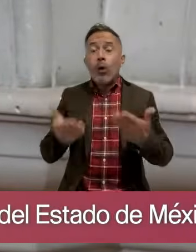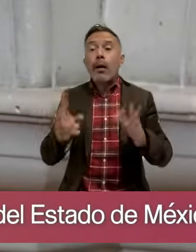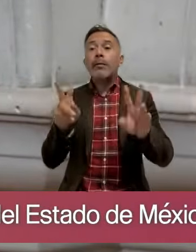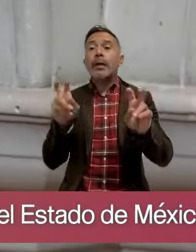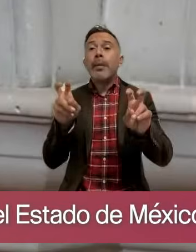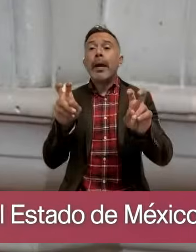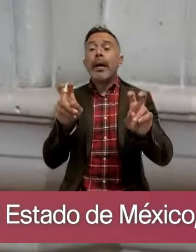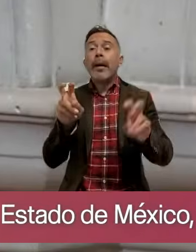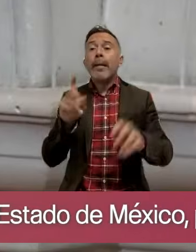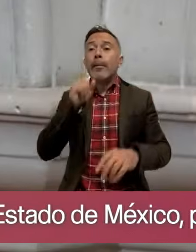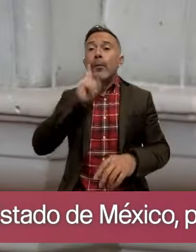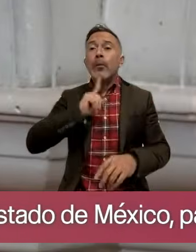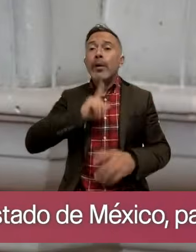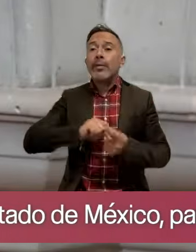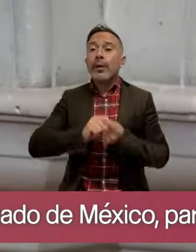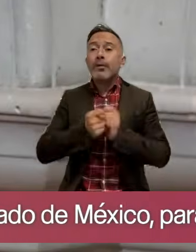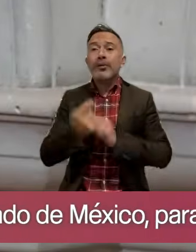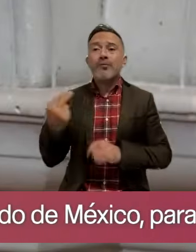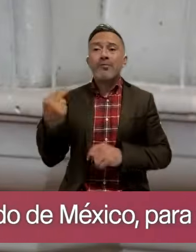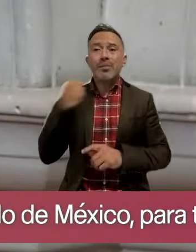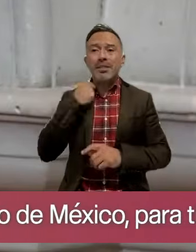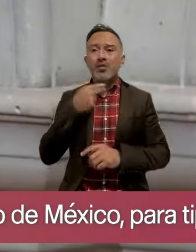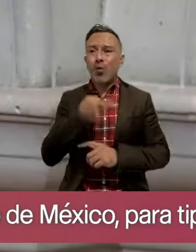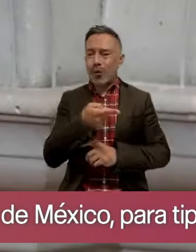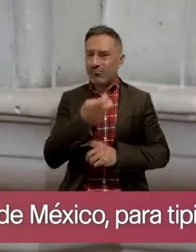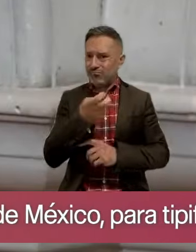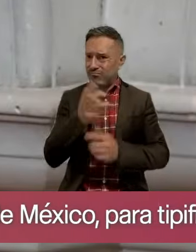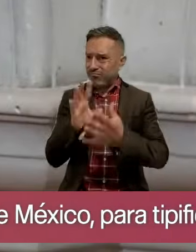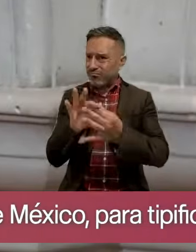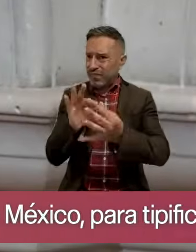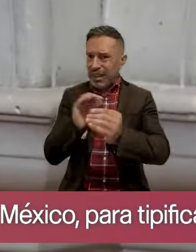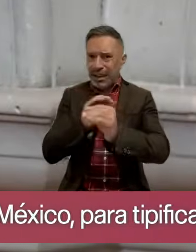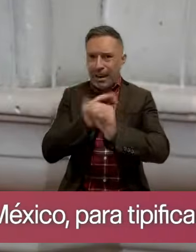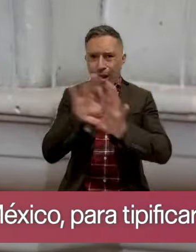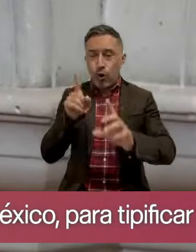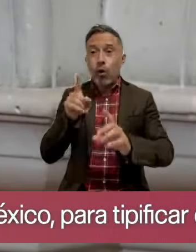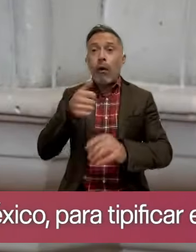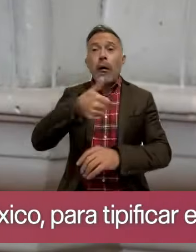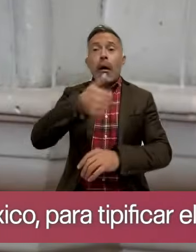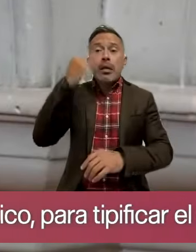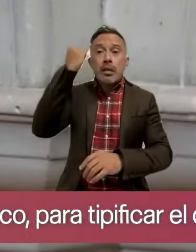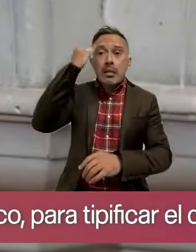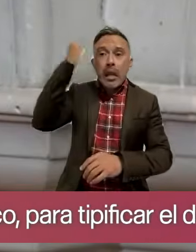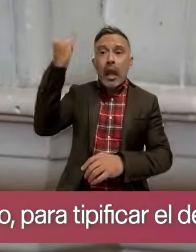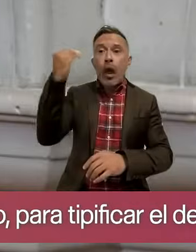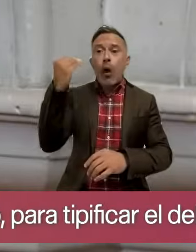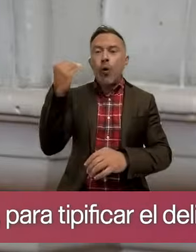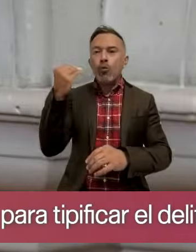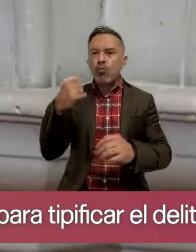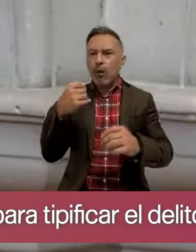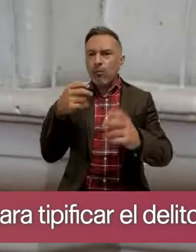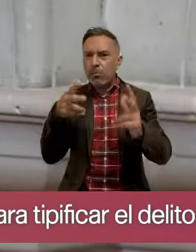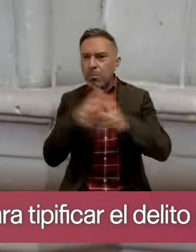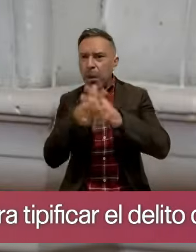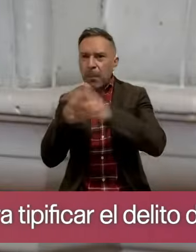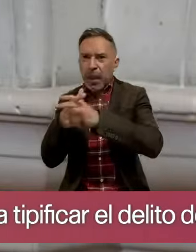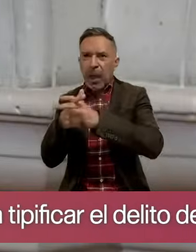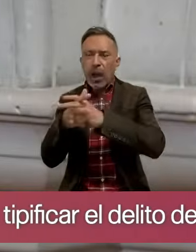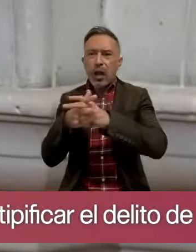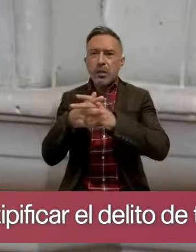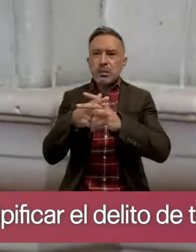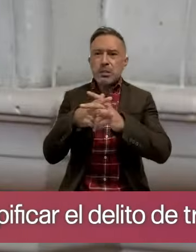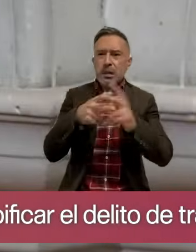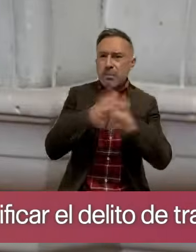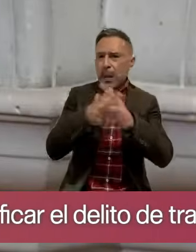lo decimos con claridad. Esto no se trata de ideologías ni de luchas entre unos y otros. No se trata